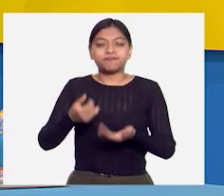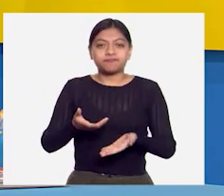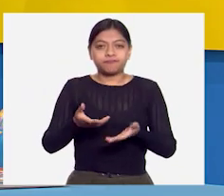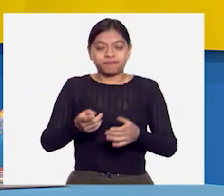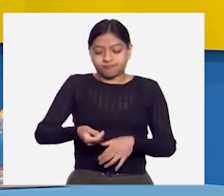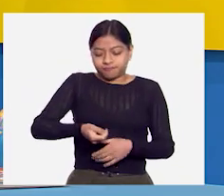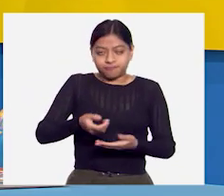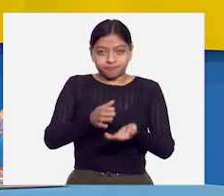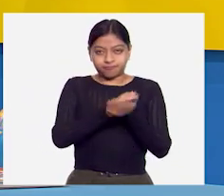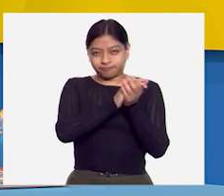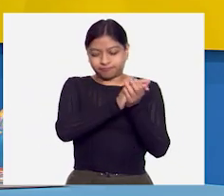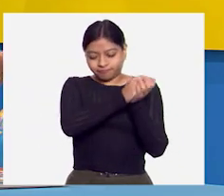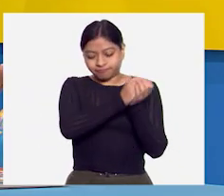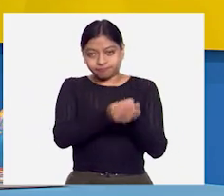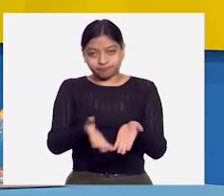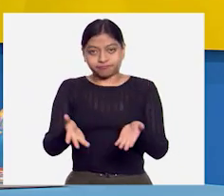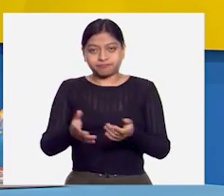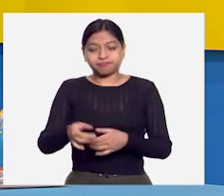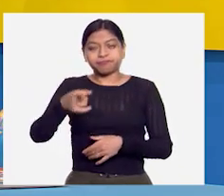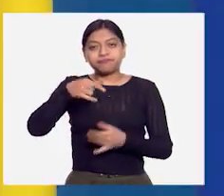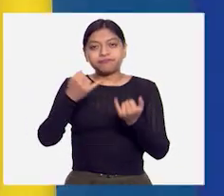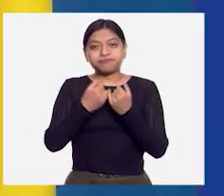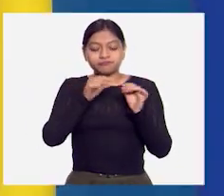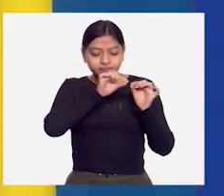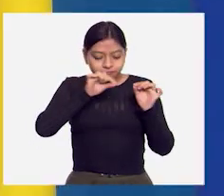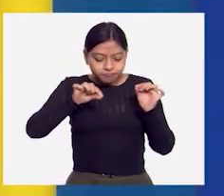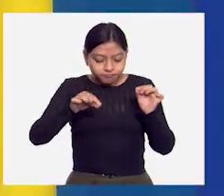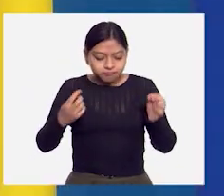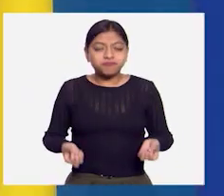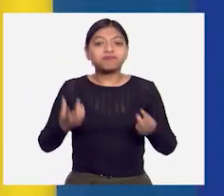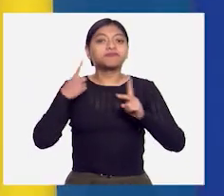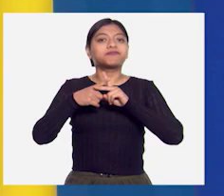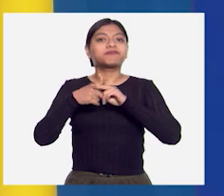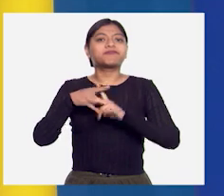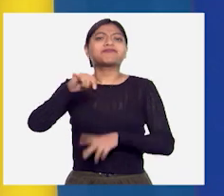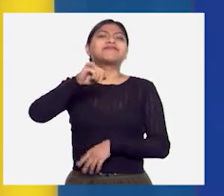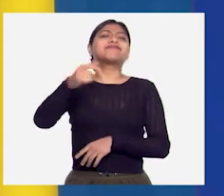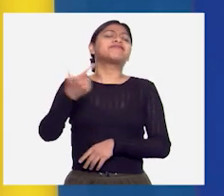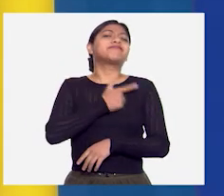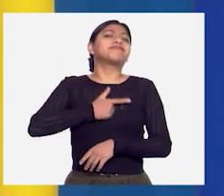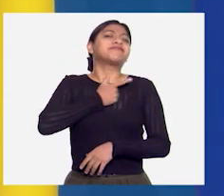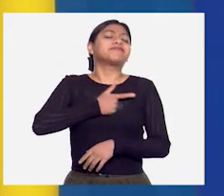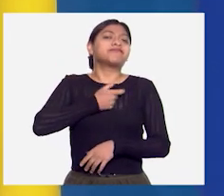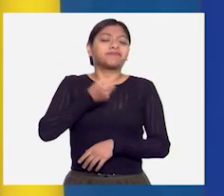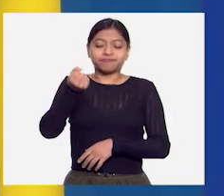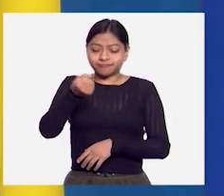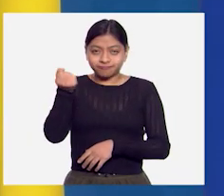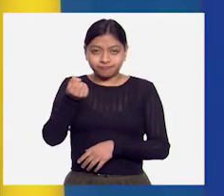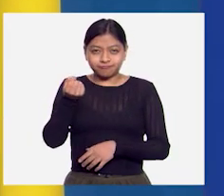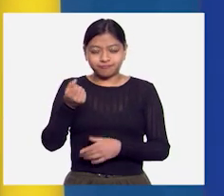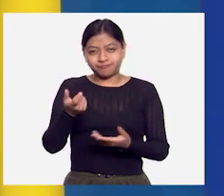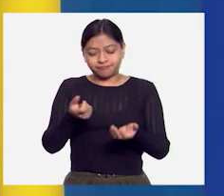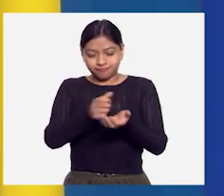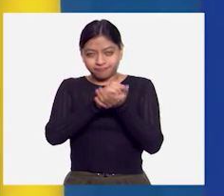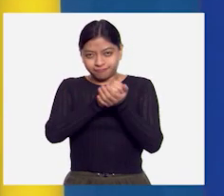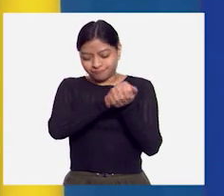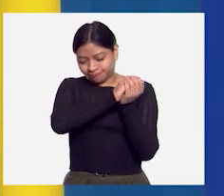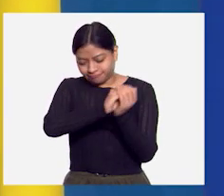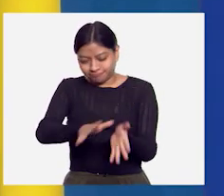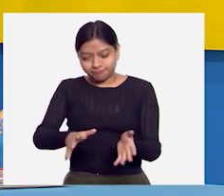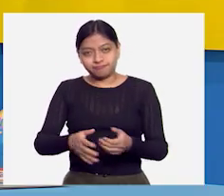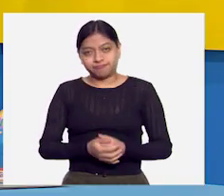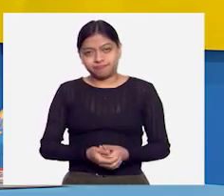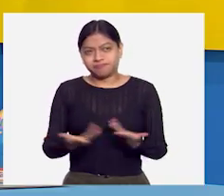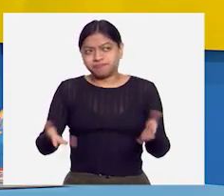describir el promedio de puntos que obtuvieron. Ay, a mí me encanta jugar a los dados, pero díganos, ¿qué hicieron ellos con los dados,